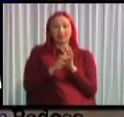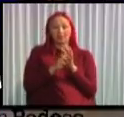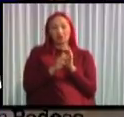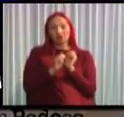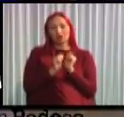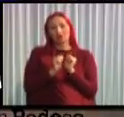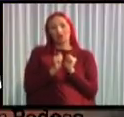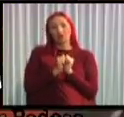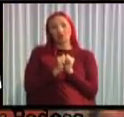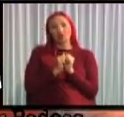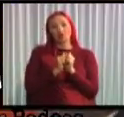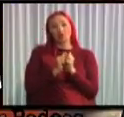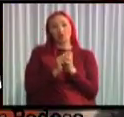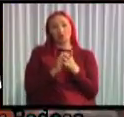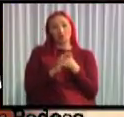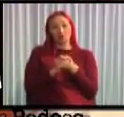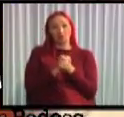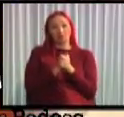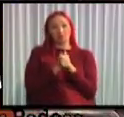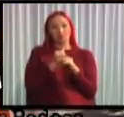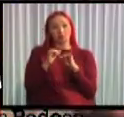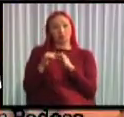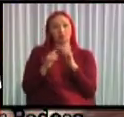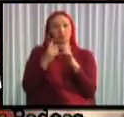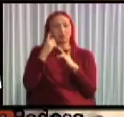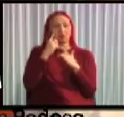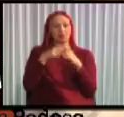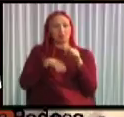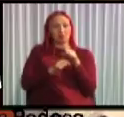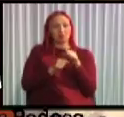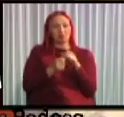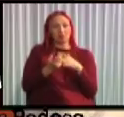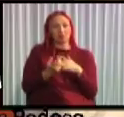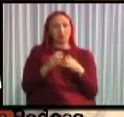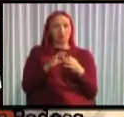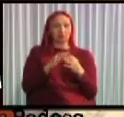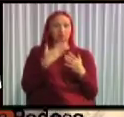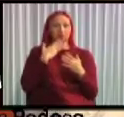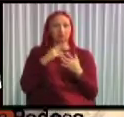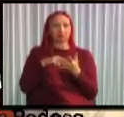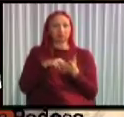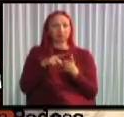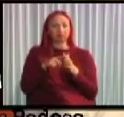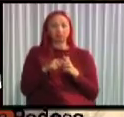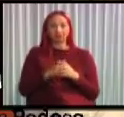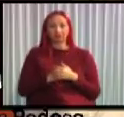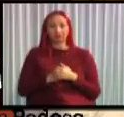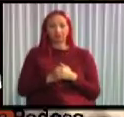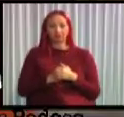con una naranja exprimida, con eso jugábamos porque los balones eran muy conchos.